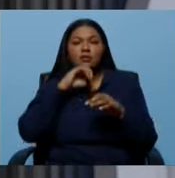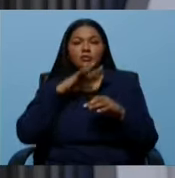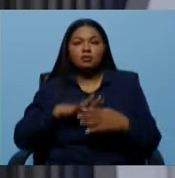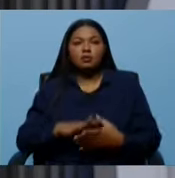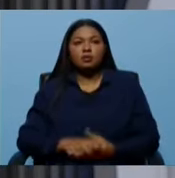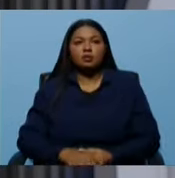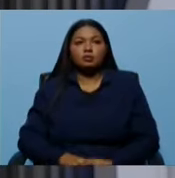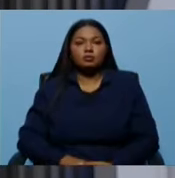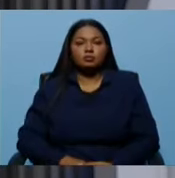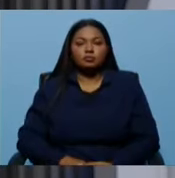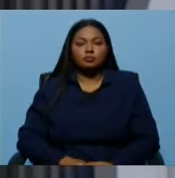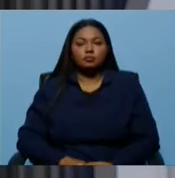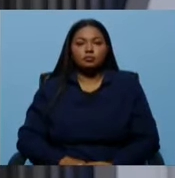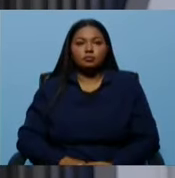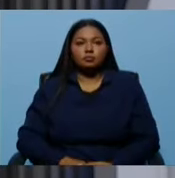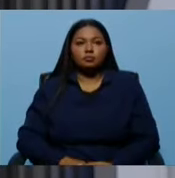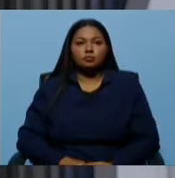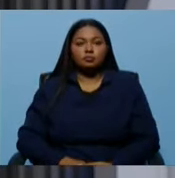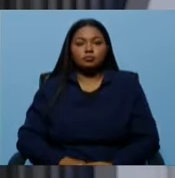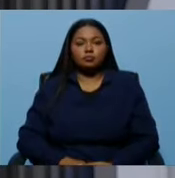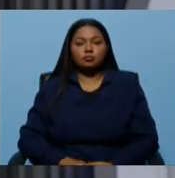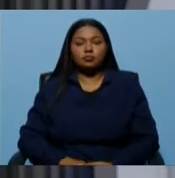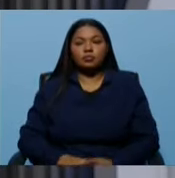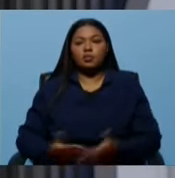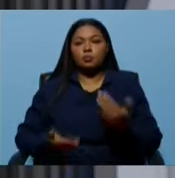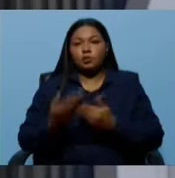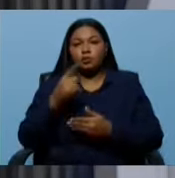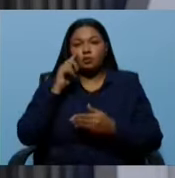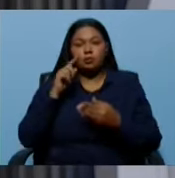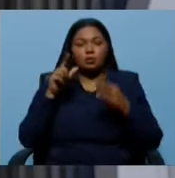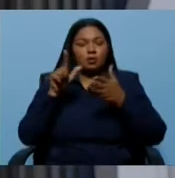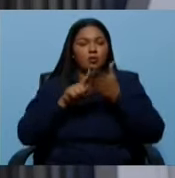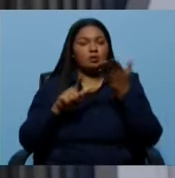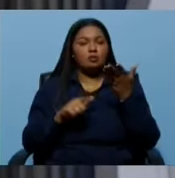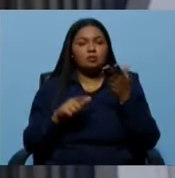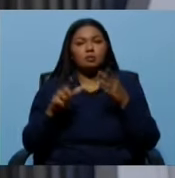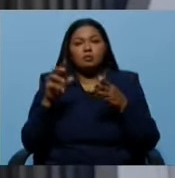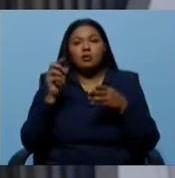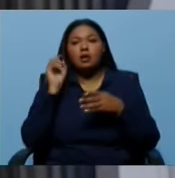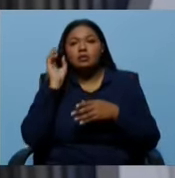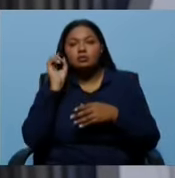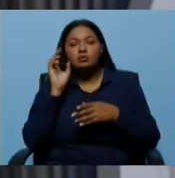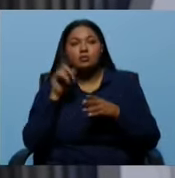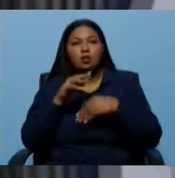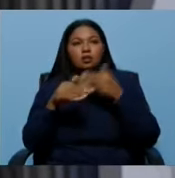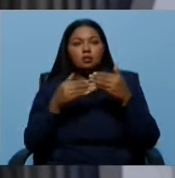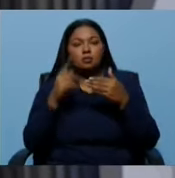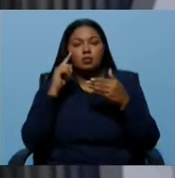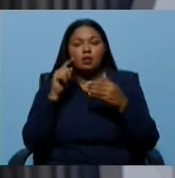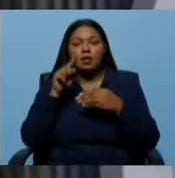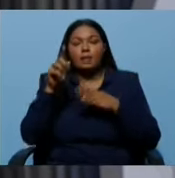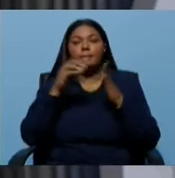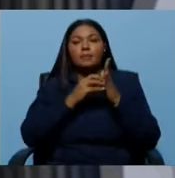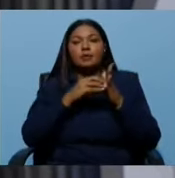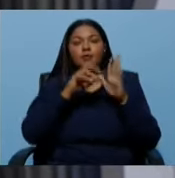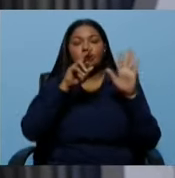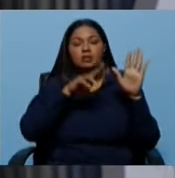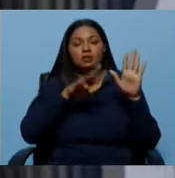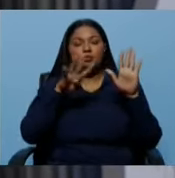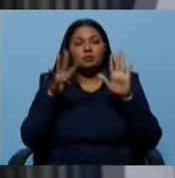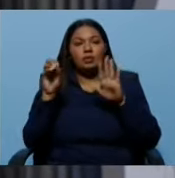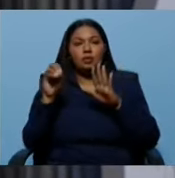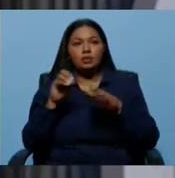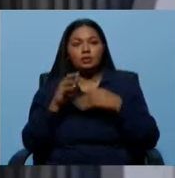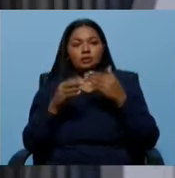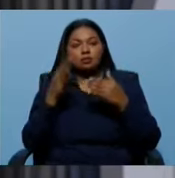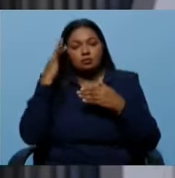de ahí entramos una visión que es muy importante cuando la gente ve el libro azul y ve algo que hizo Chávez en 1990 y vio que parte de lo que